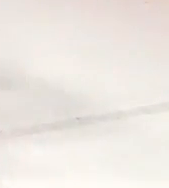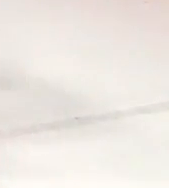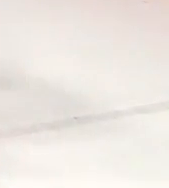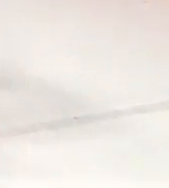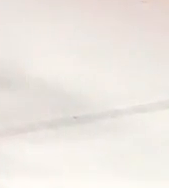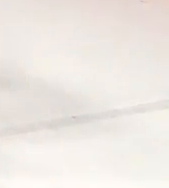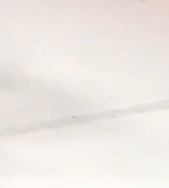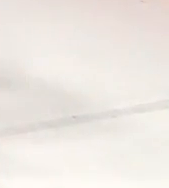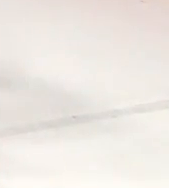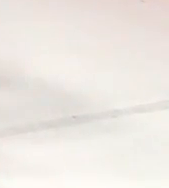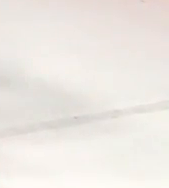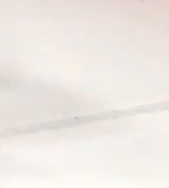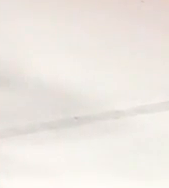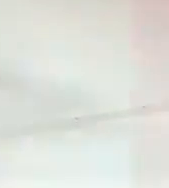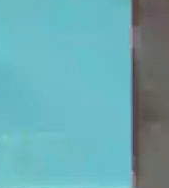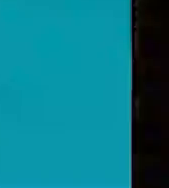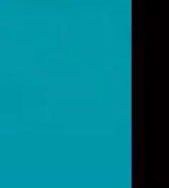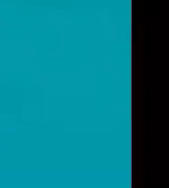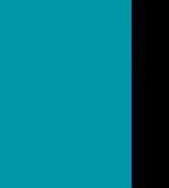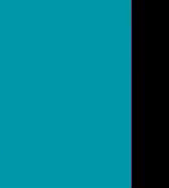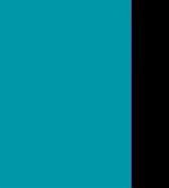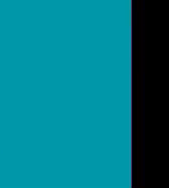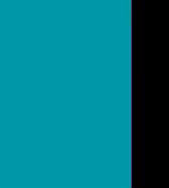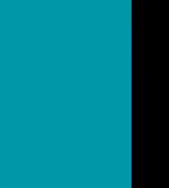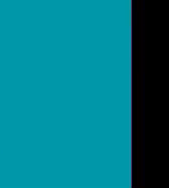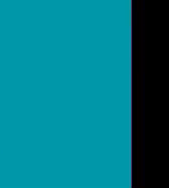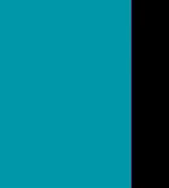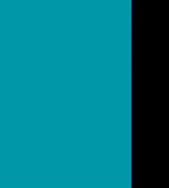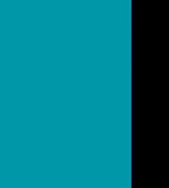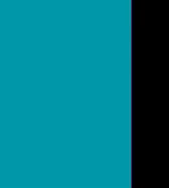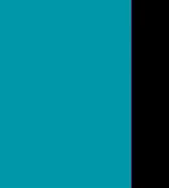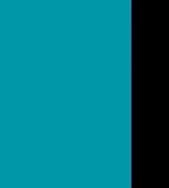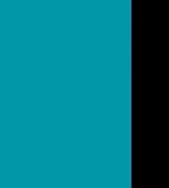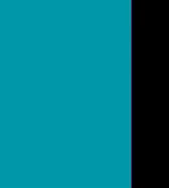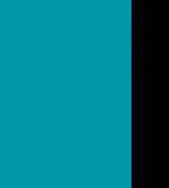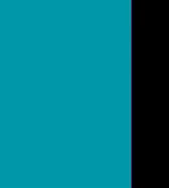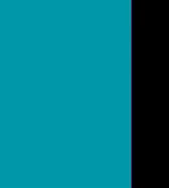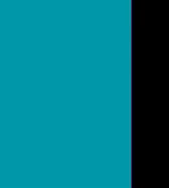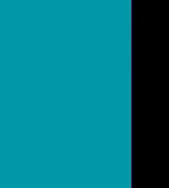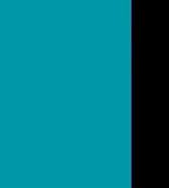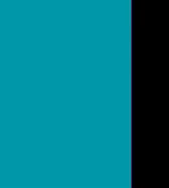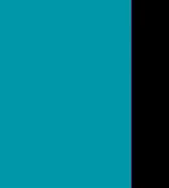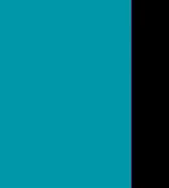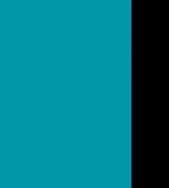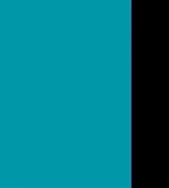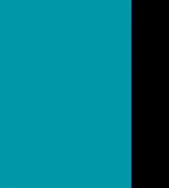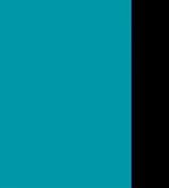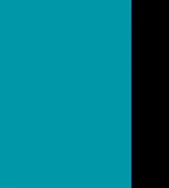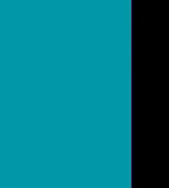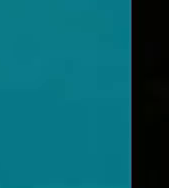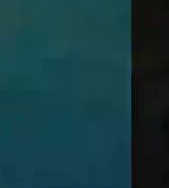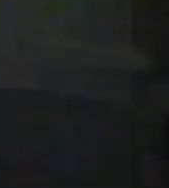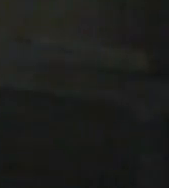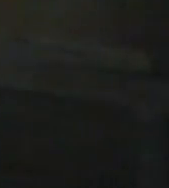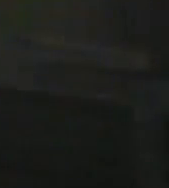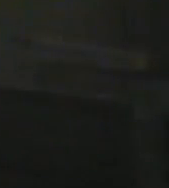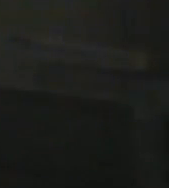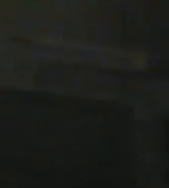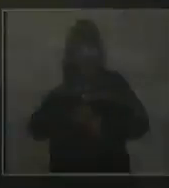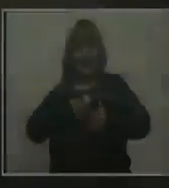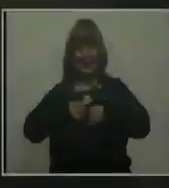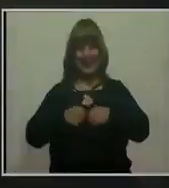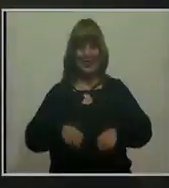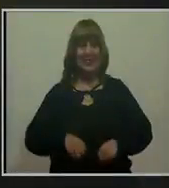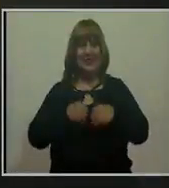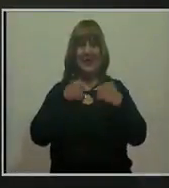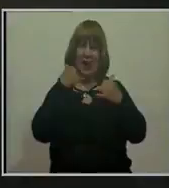Bueno, hacemos un recorrido, ¿les parece? Por las calles de la ciudad de Mendoza. Bien, llegó nuestro amigo Luis Frozen José. Libre soy, Jofre.